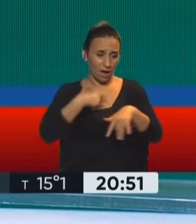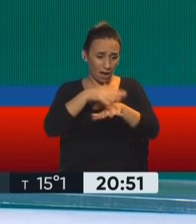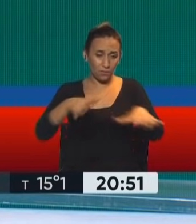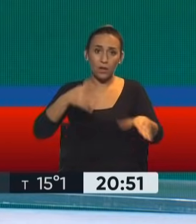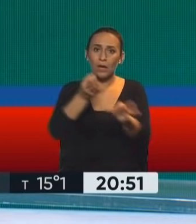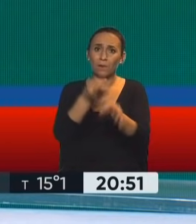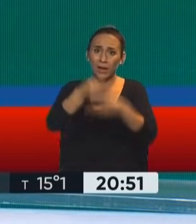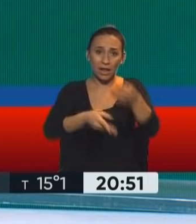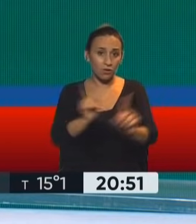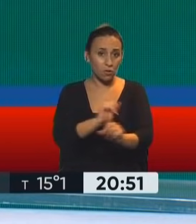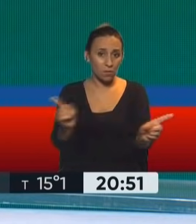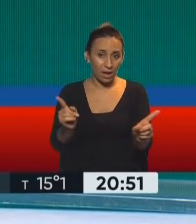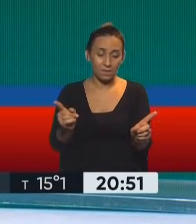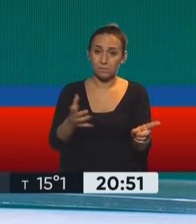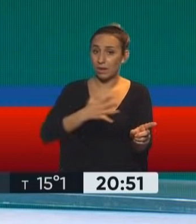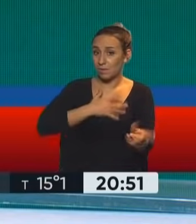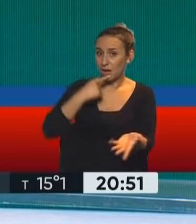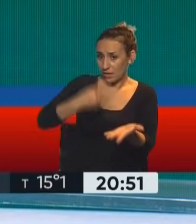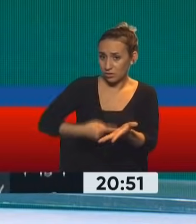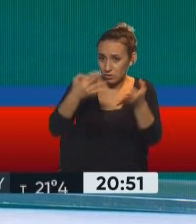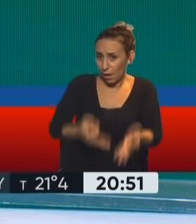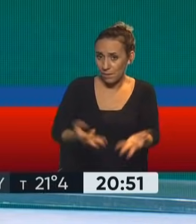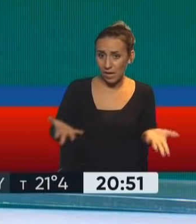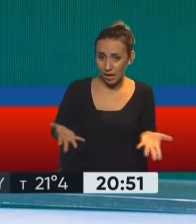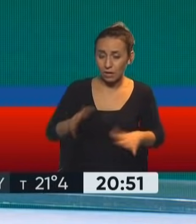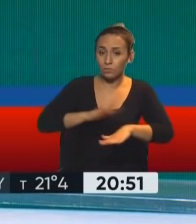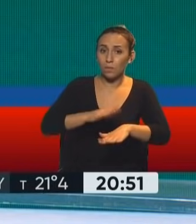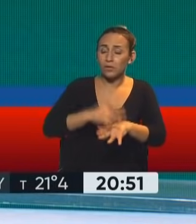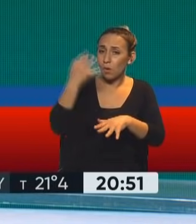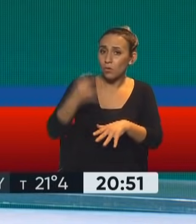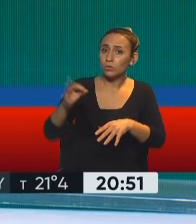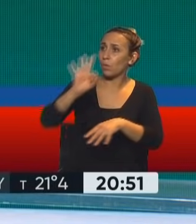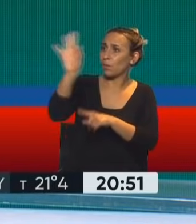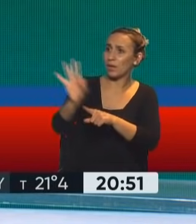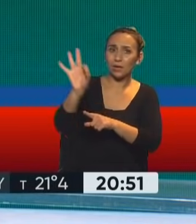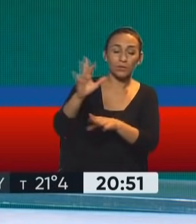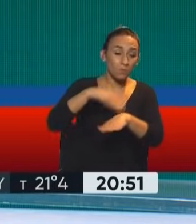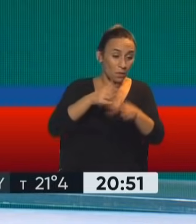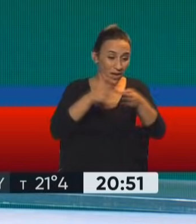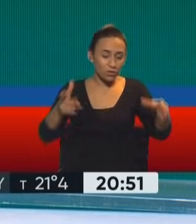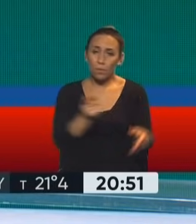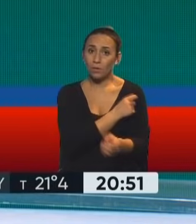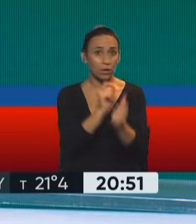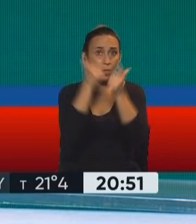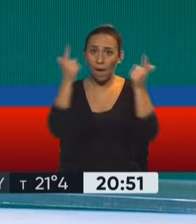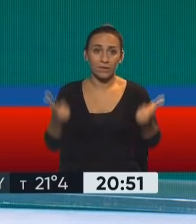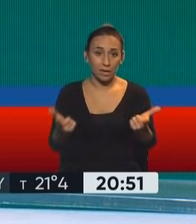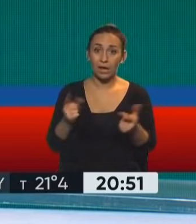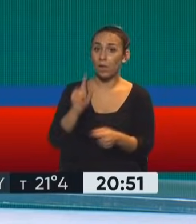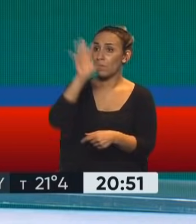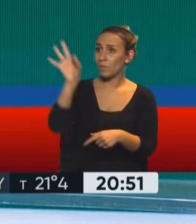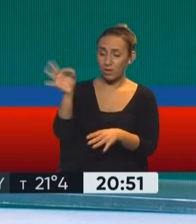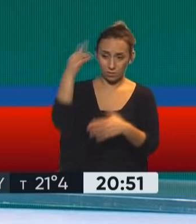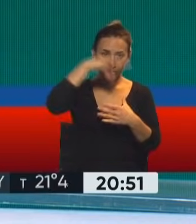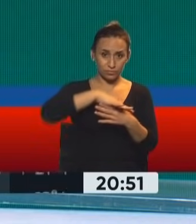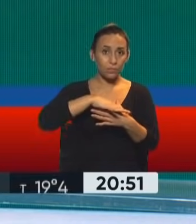escuelas, yo creo que fue una decisión bien tomada. Estábamos ante un virus para el cual no teníamos vacuna. Un virus además que podía ocasionar la muerte de